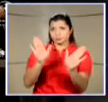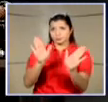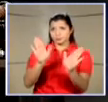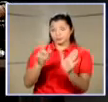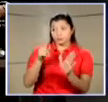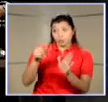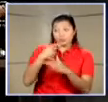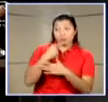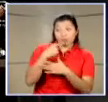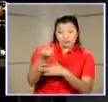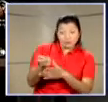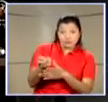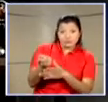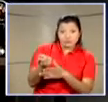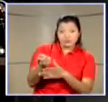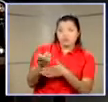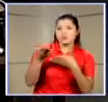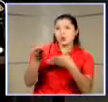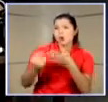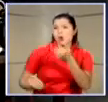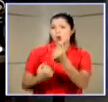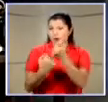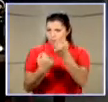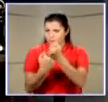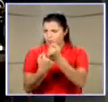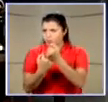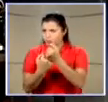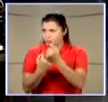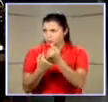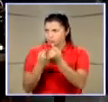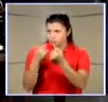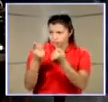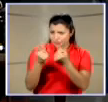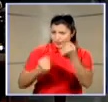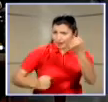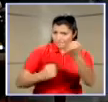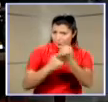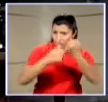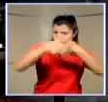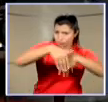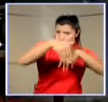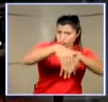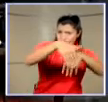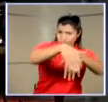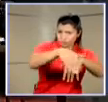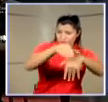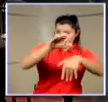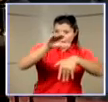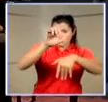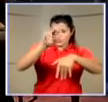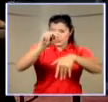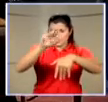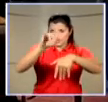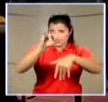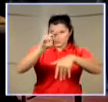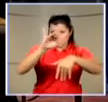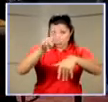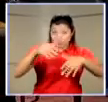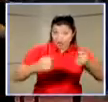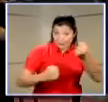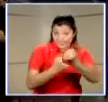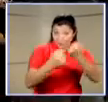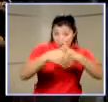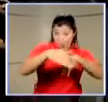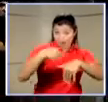las manifestaciones del Sensinay. Bueno, con números, ¿cómo usted defendería que no